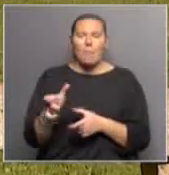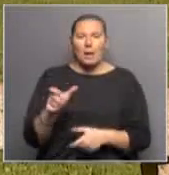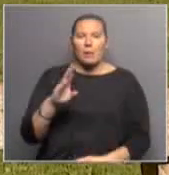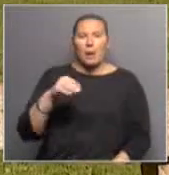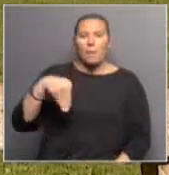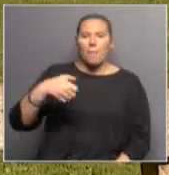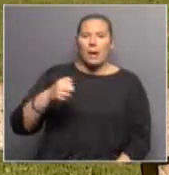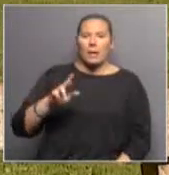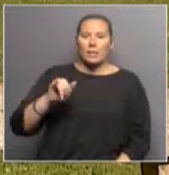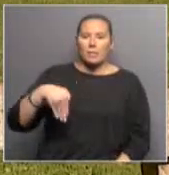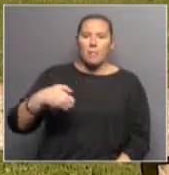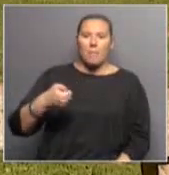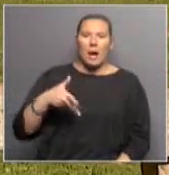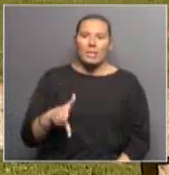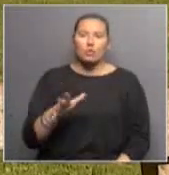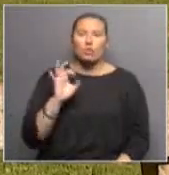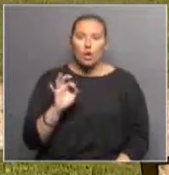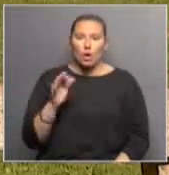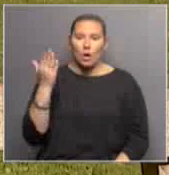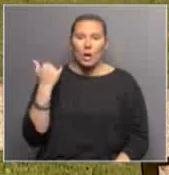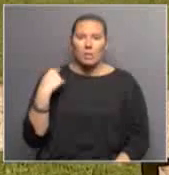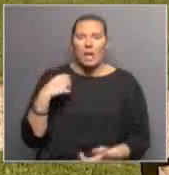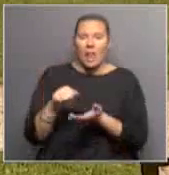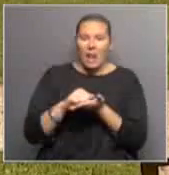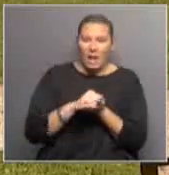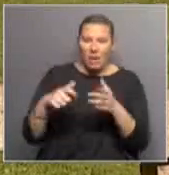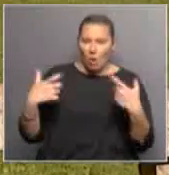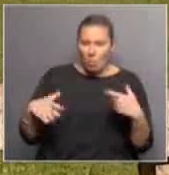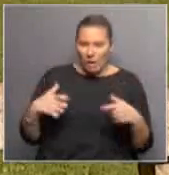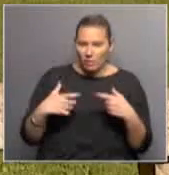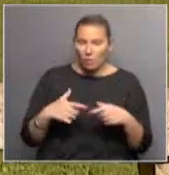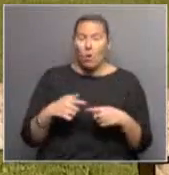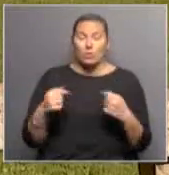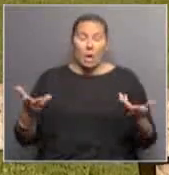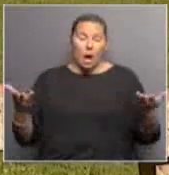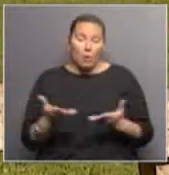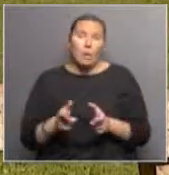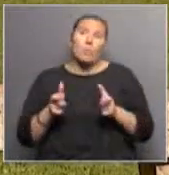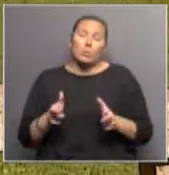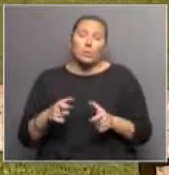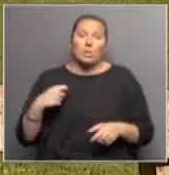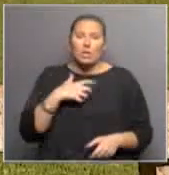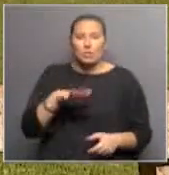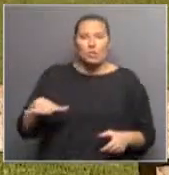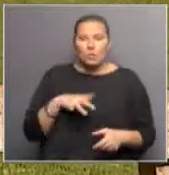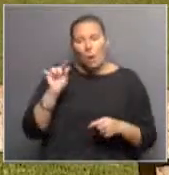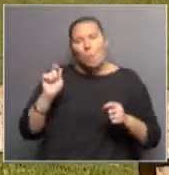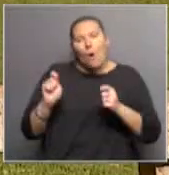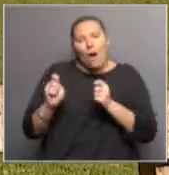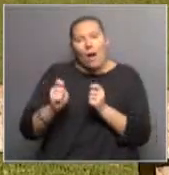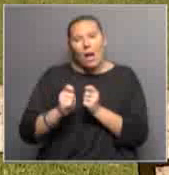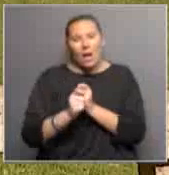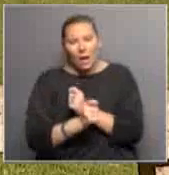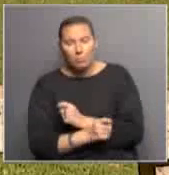marimacho, muy fea, que nos mandaban a lavar los platos y cosas así. Hoy en día, por suerte, la sociedad está haciendo un cambio y bueno,